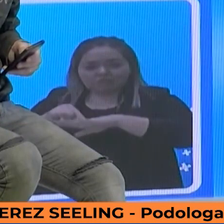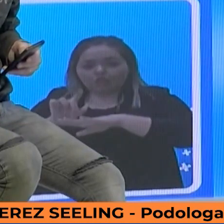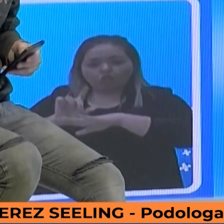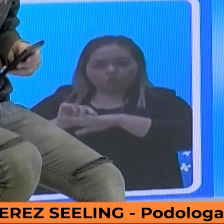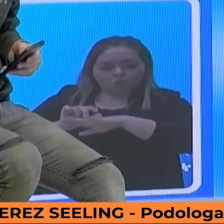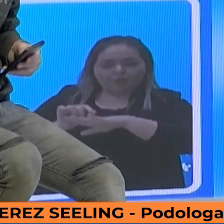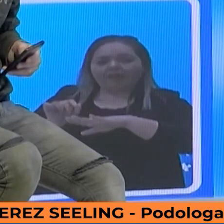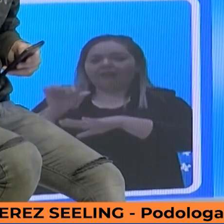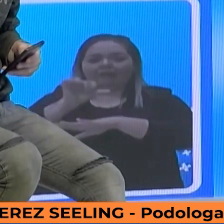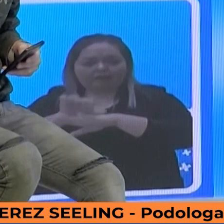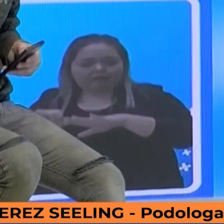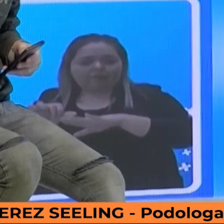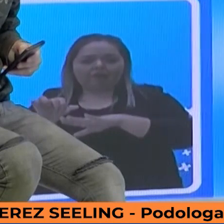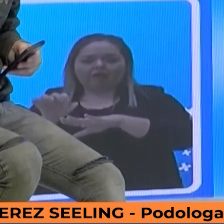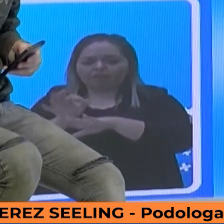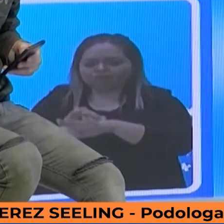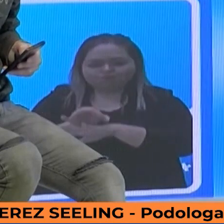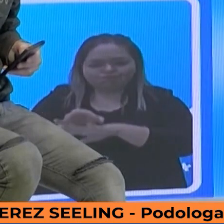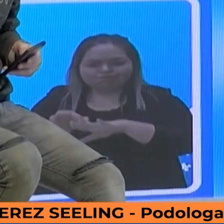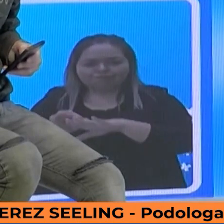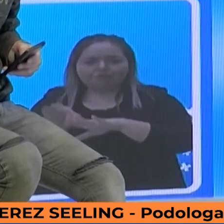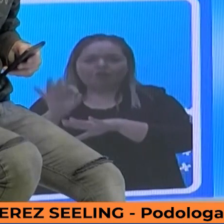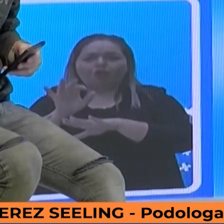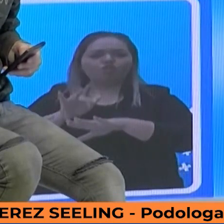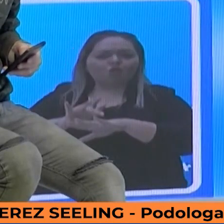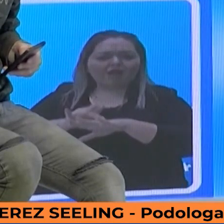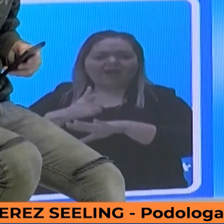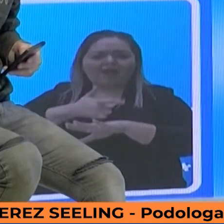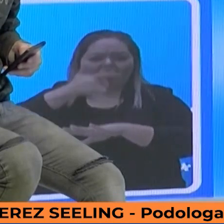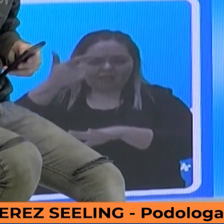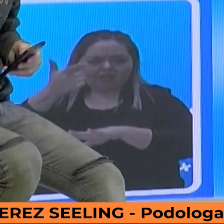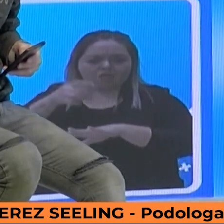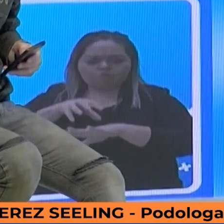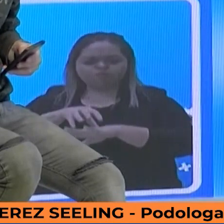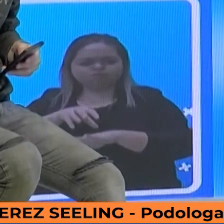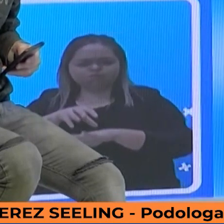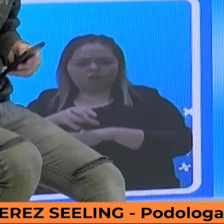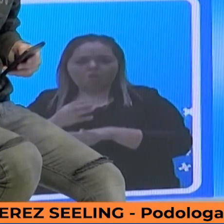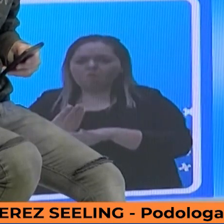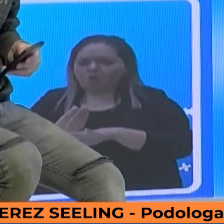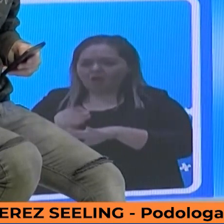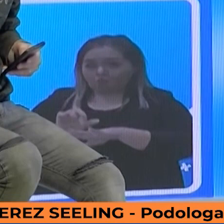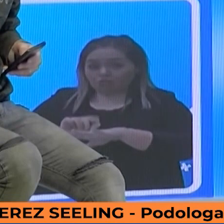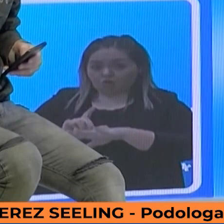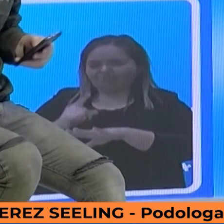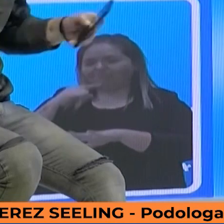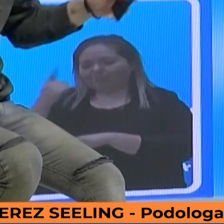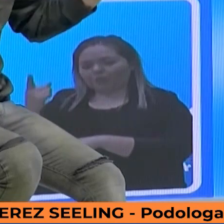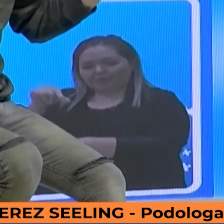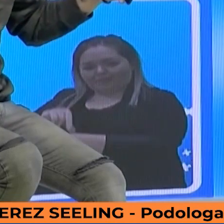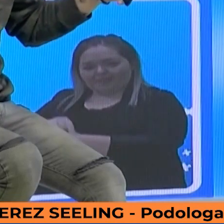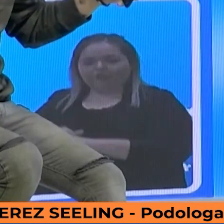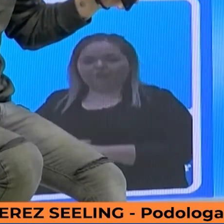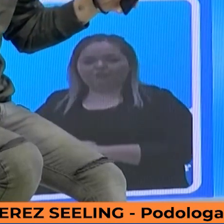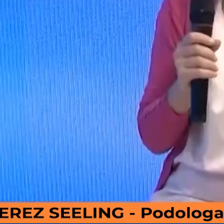tu alimentación, que vos venías manejándote de una forma y ahora tenés que tener otros tipos de cuidados. Bueno, esa